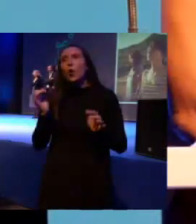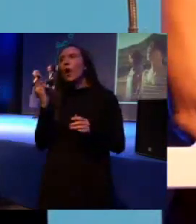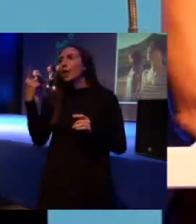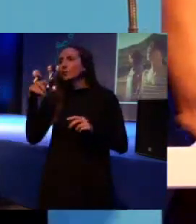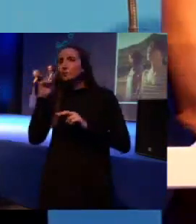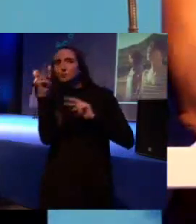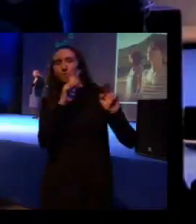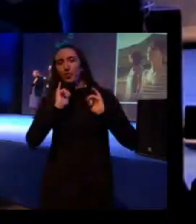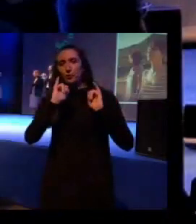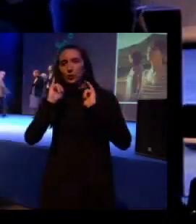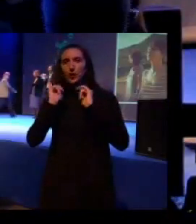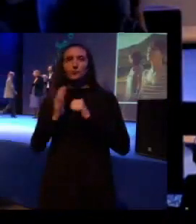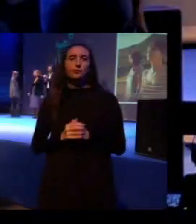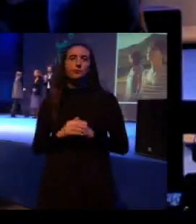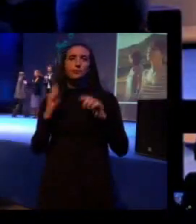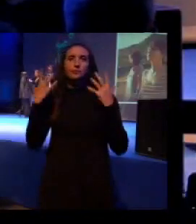disfrutéis.